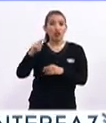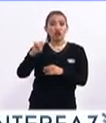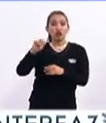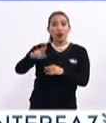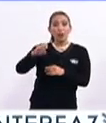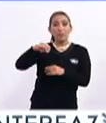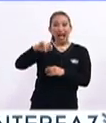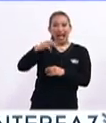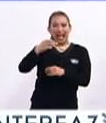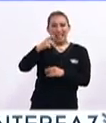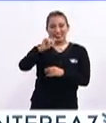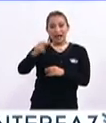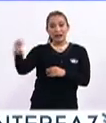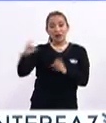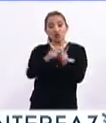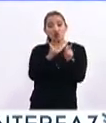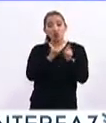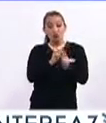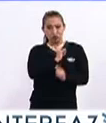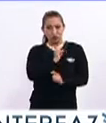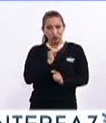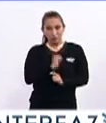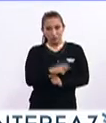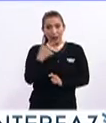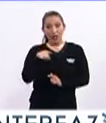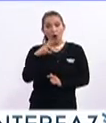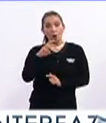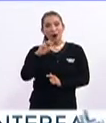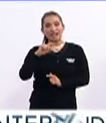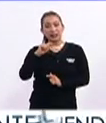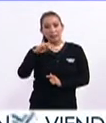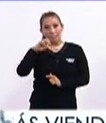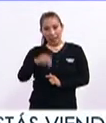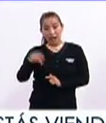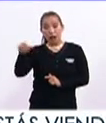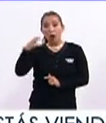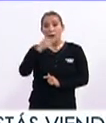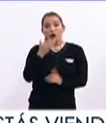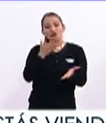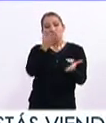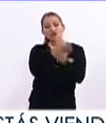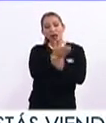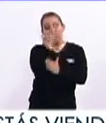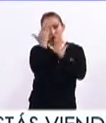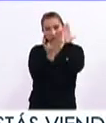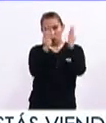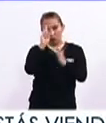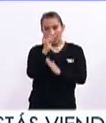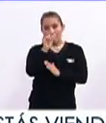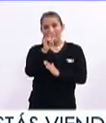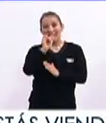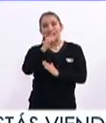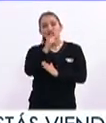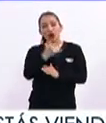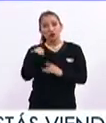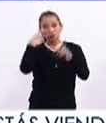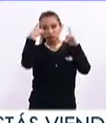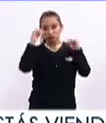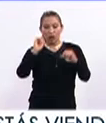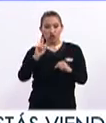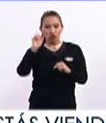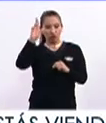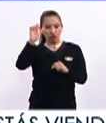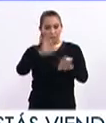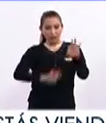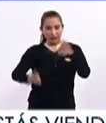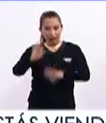Dr. Manhattan, pertenece al grupo de superhéroes de Watchmen. Osterman asistió a la Universidad de Princeton y se graduó con un doctorado